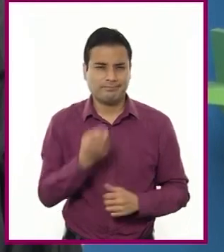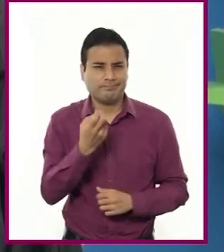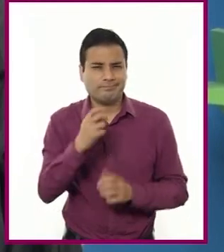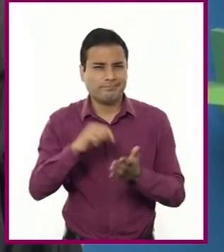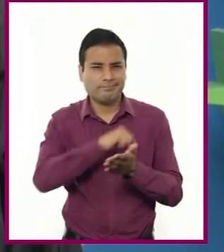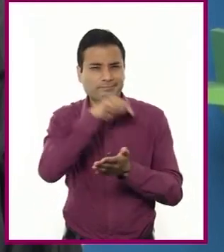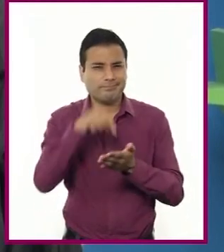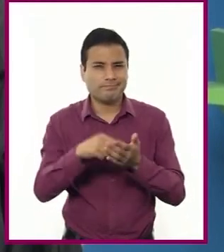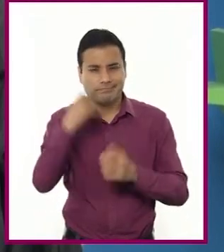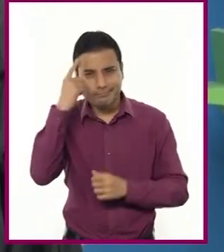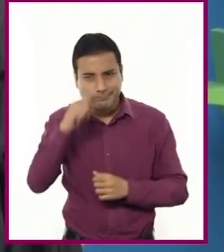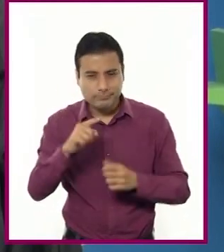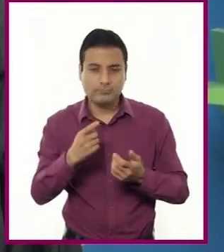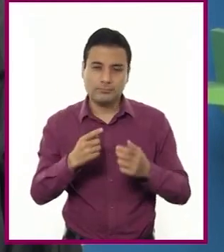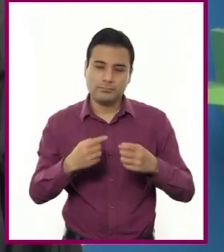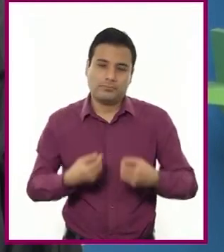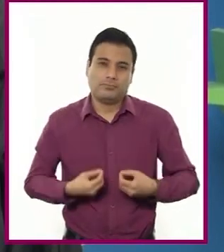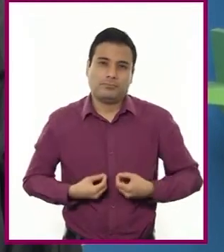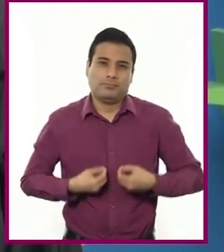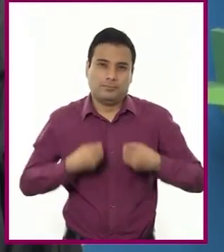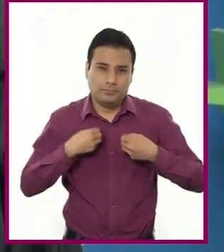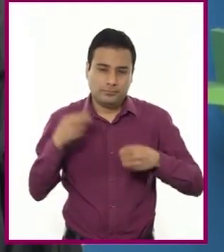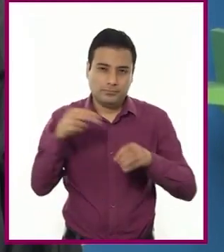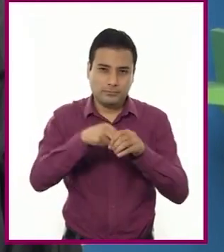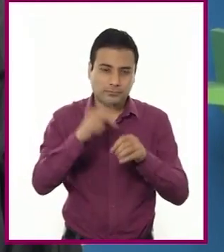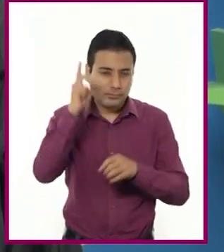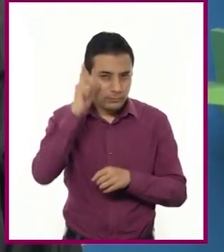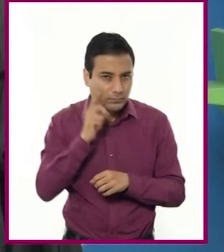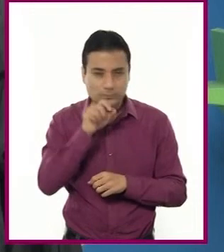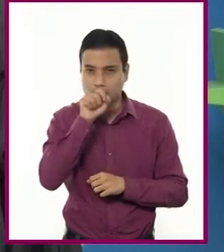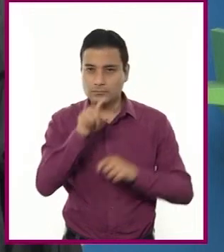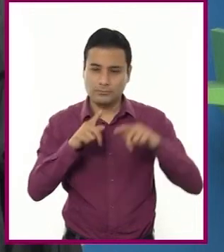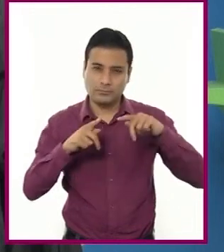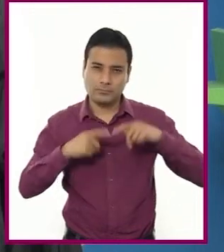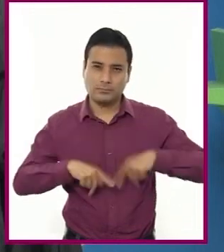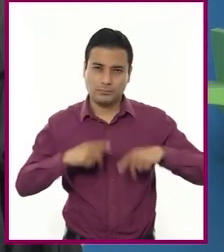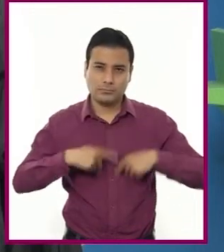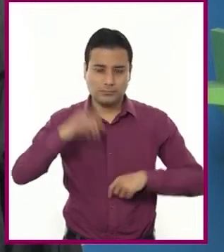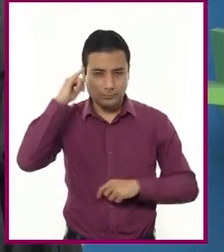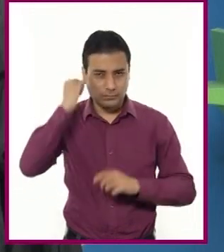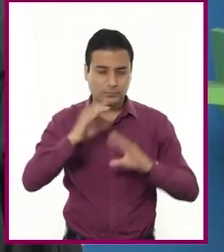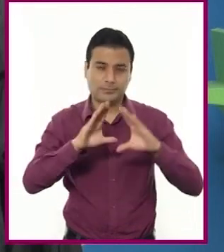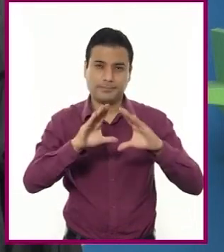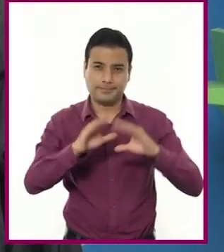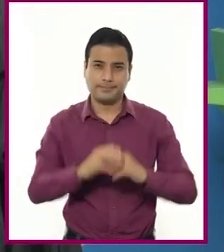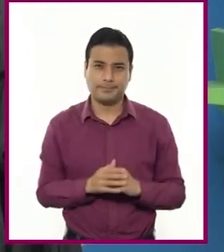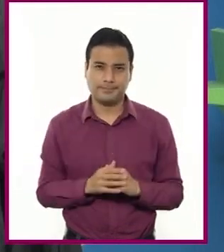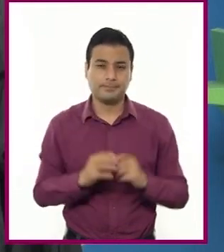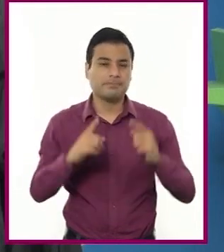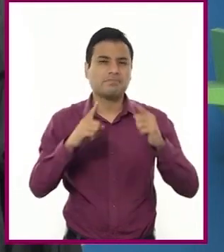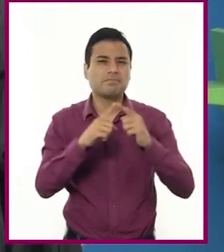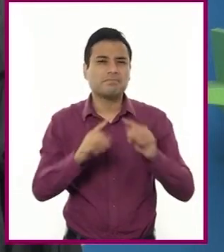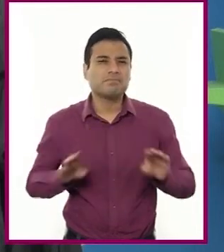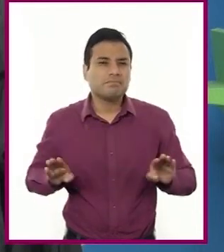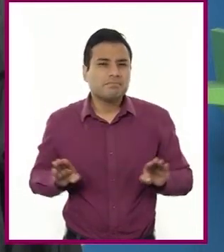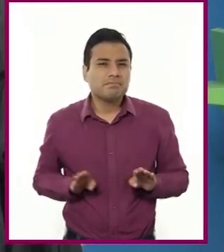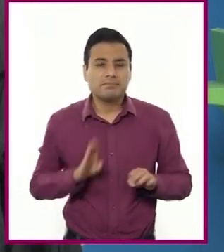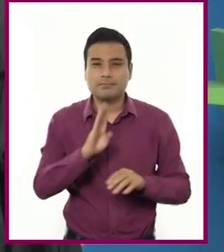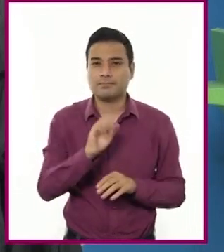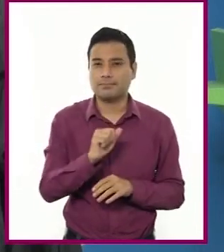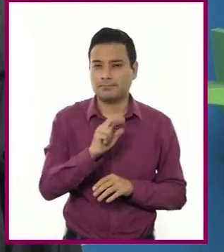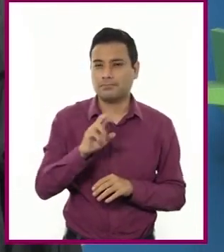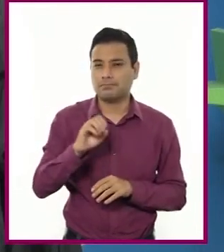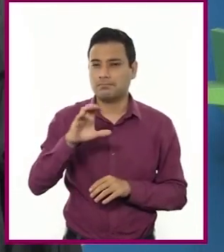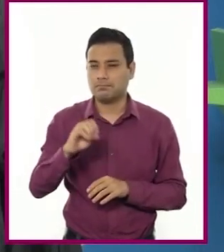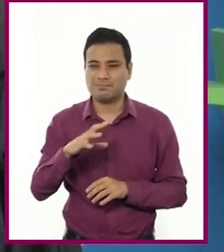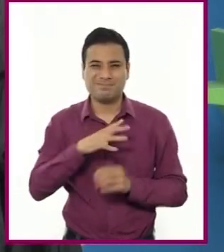vivir y enseñar a los indígenas, que reflejan el estilo arquitectónico del barroco novohispano, caracterizado por